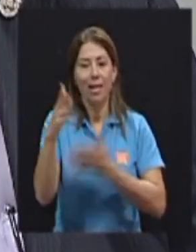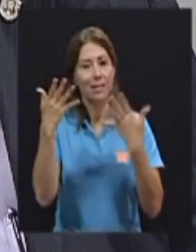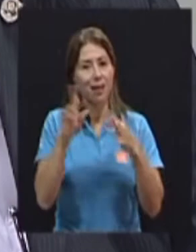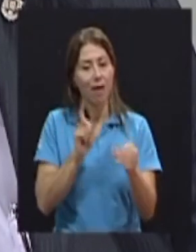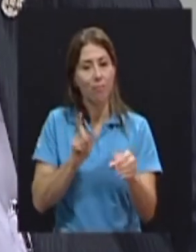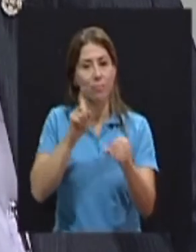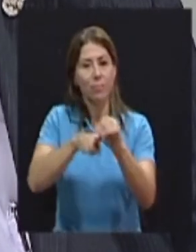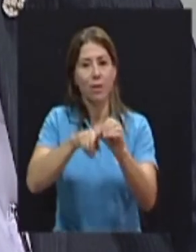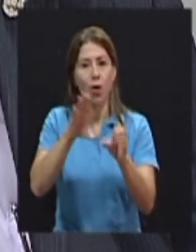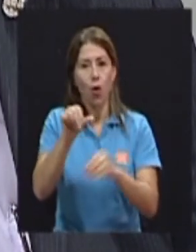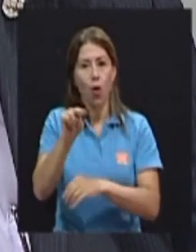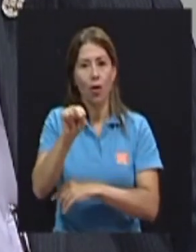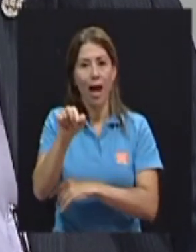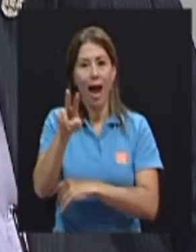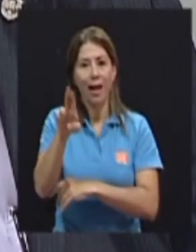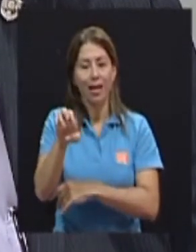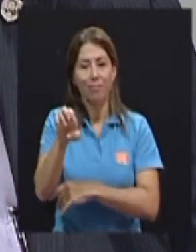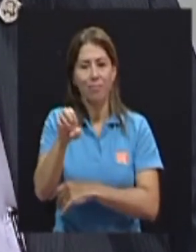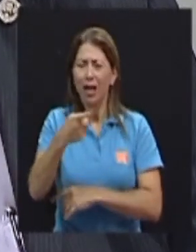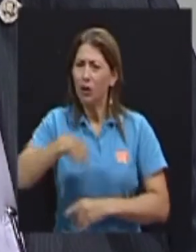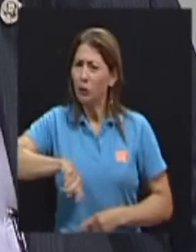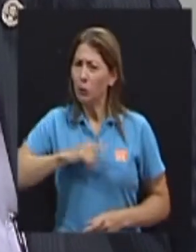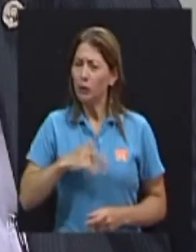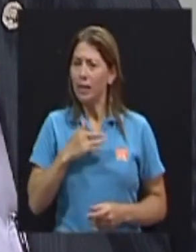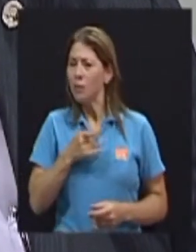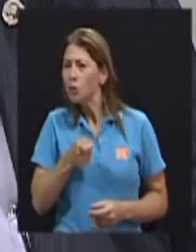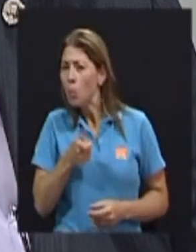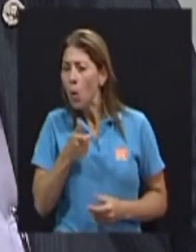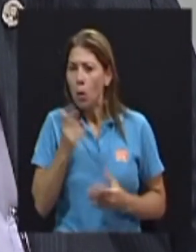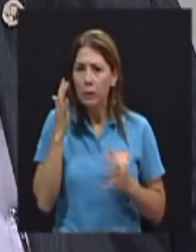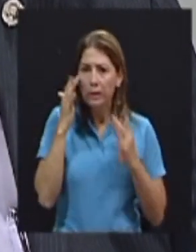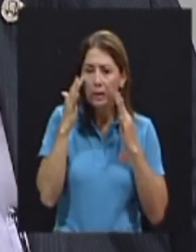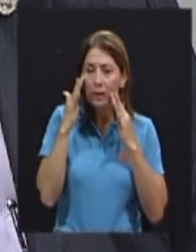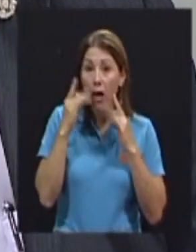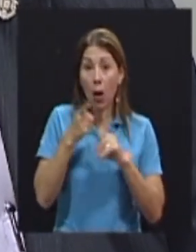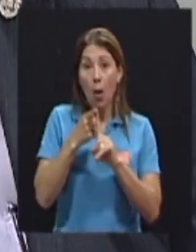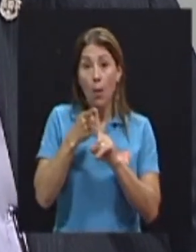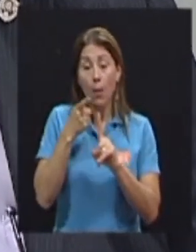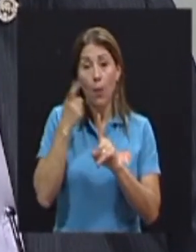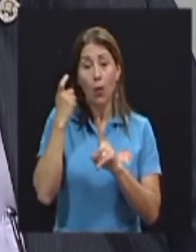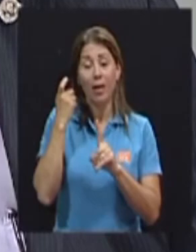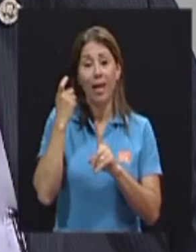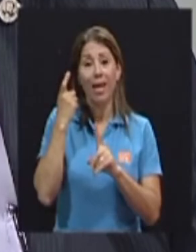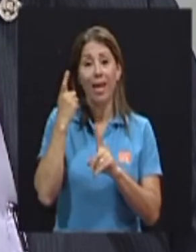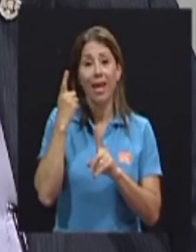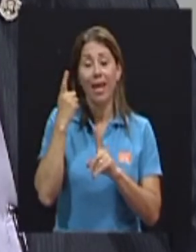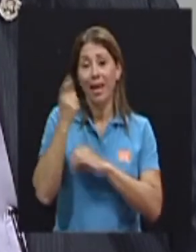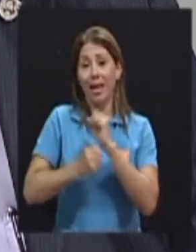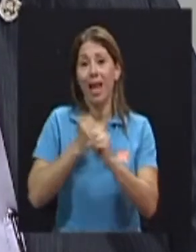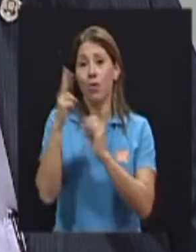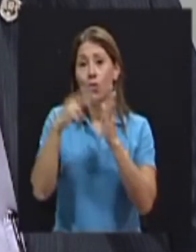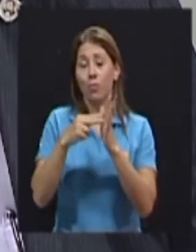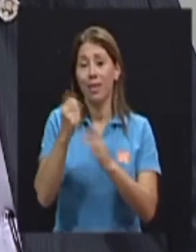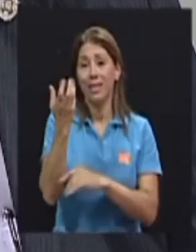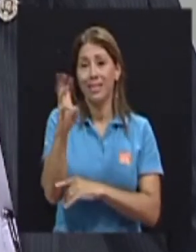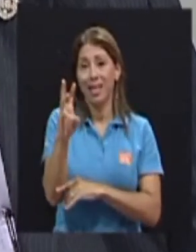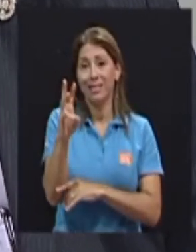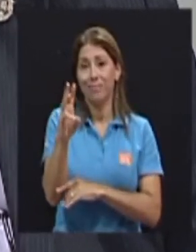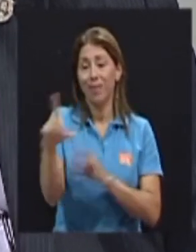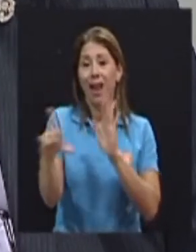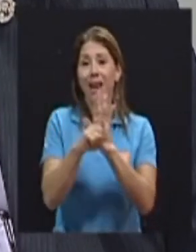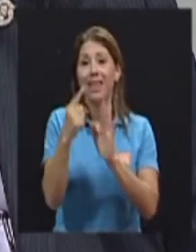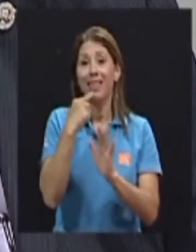cierta angustia porque ya a partir del 2016 la ley de la Universidad Técnica Nacional establece que la universidad